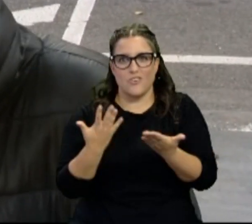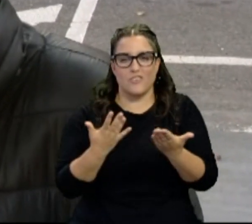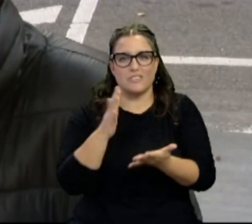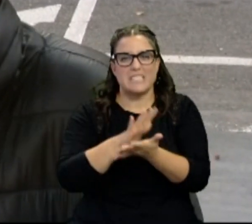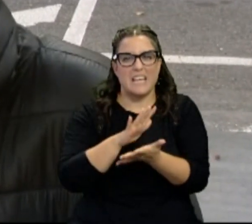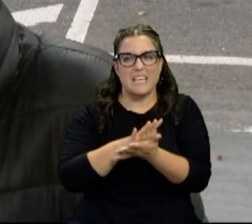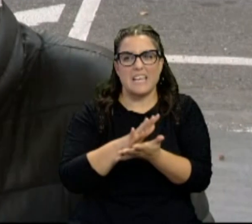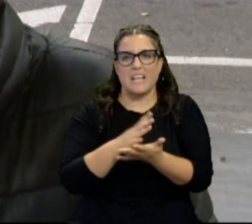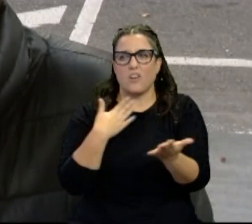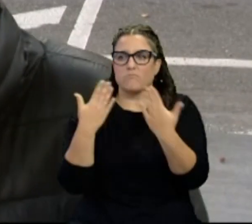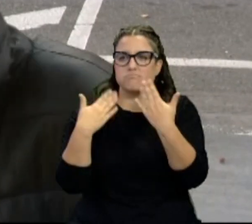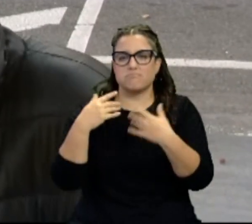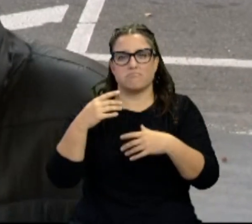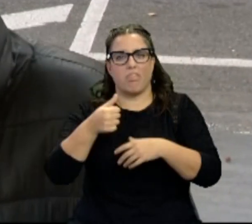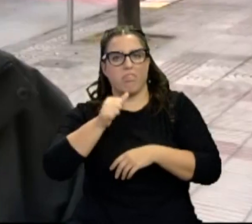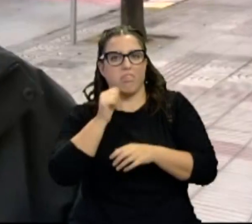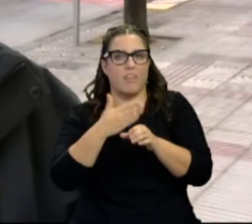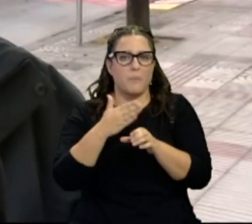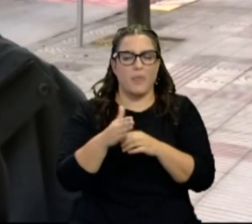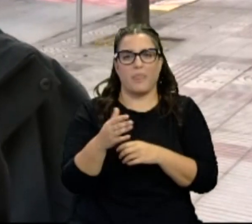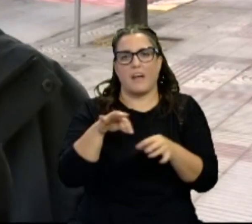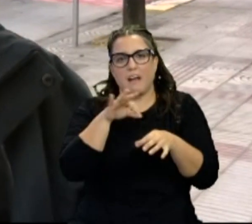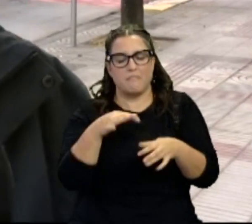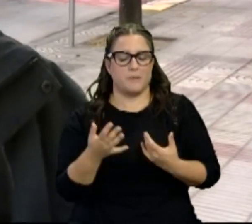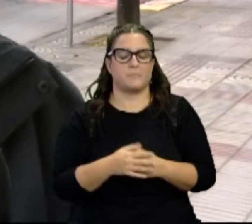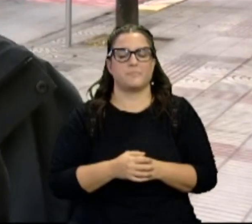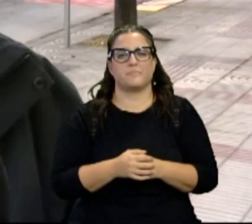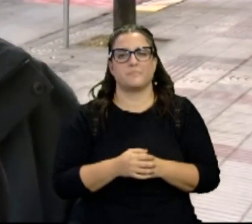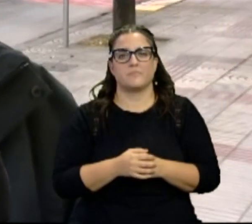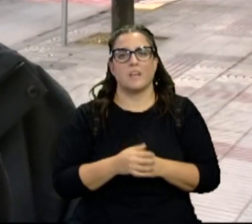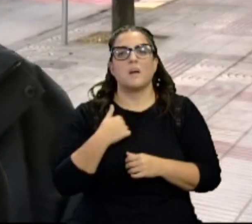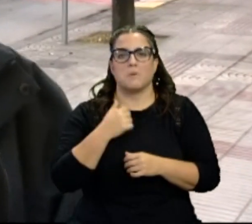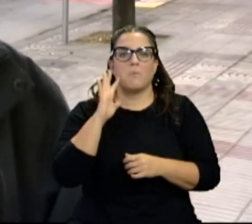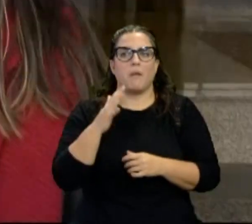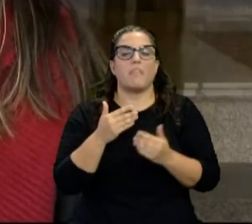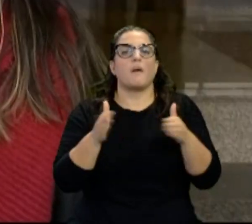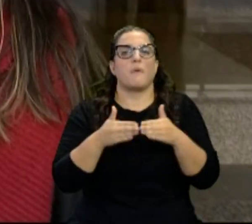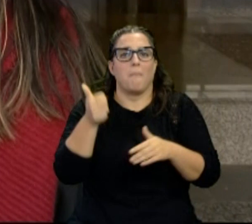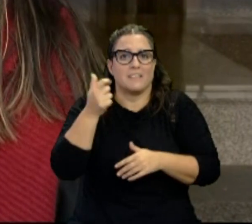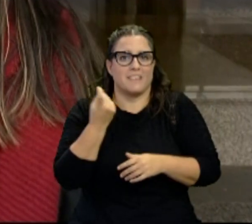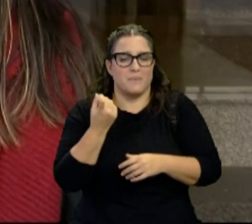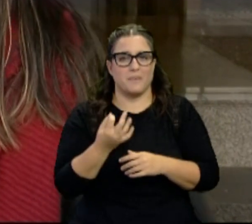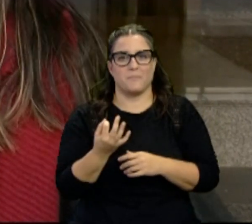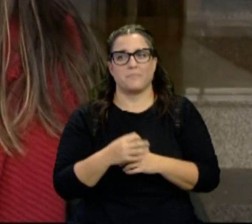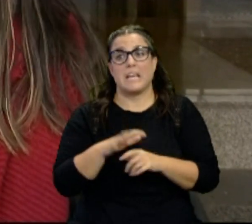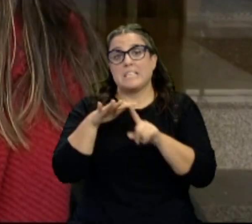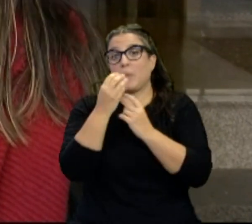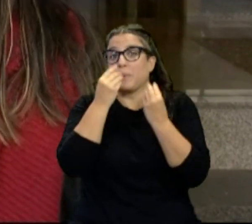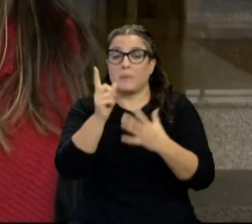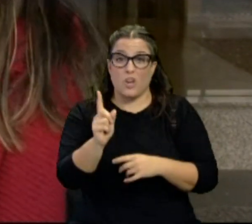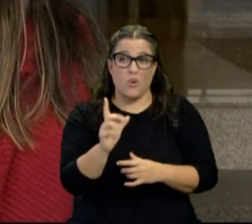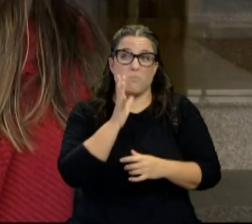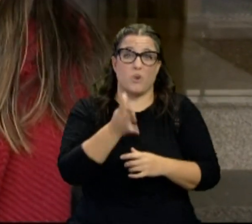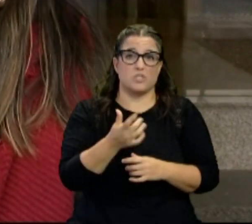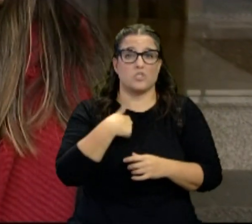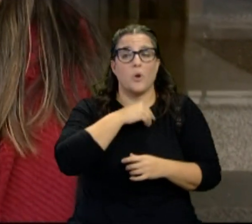poder echar una cerveza o un café tranquilos. Me parece bien, tenía que haber abierto más, pero... La situación no está bien, entonces